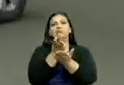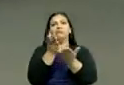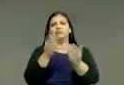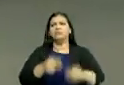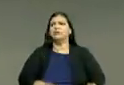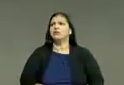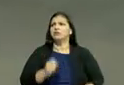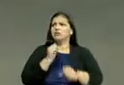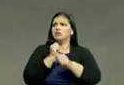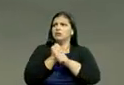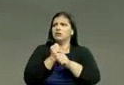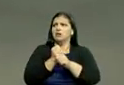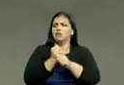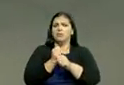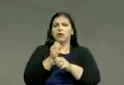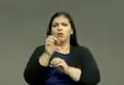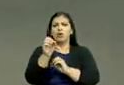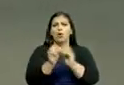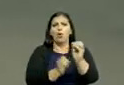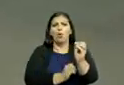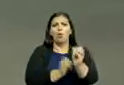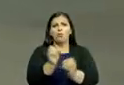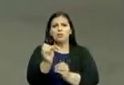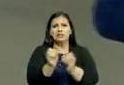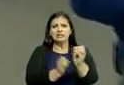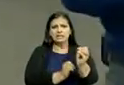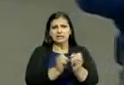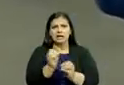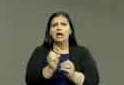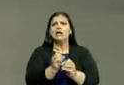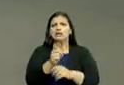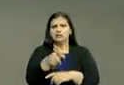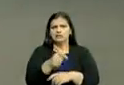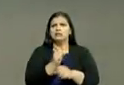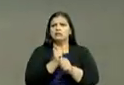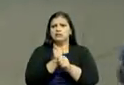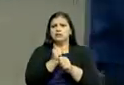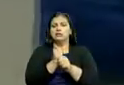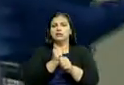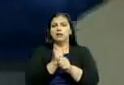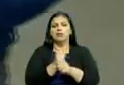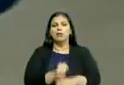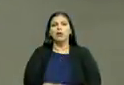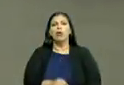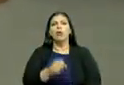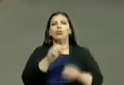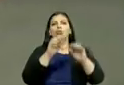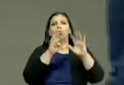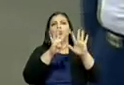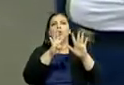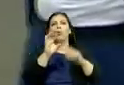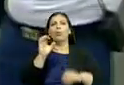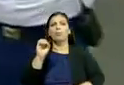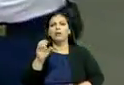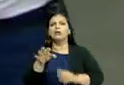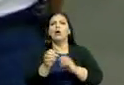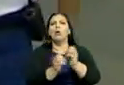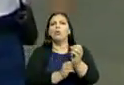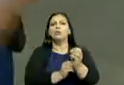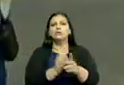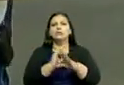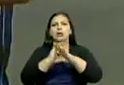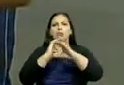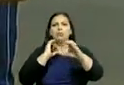trabajando las 90 cooperativas 88 nacionales y dos internacionales no están prestando el servicio estimado